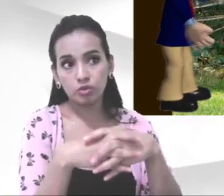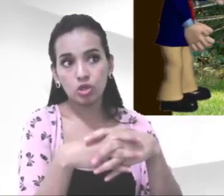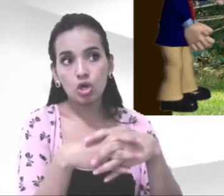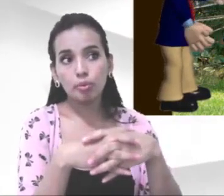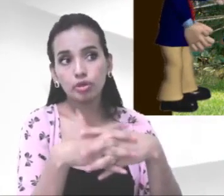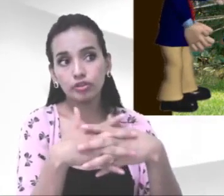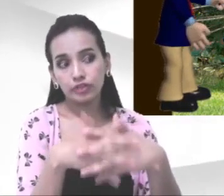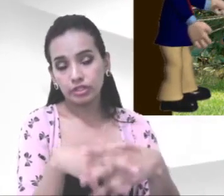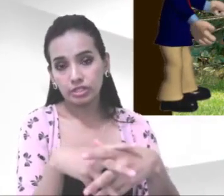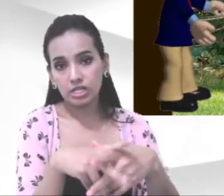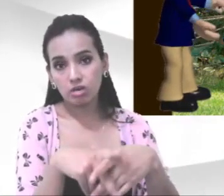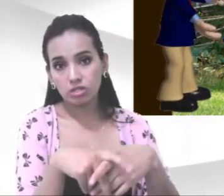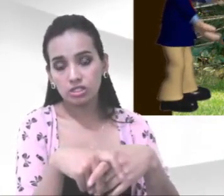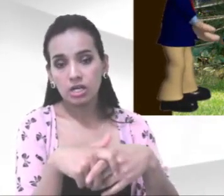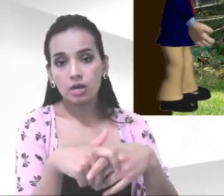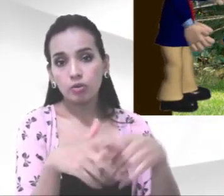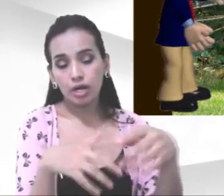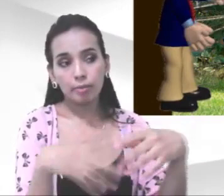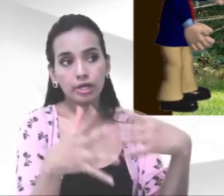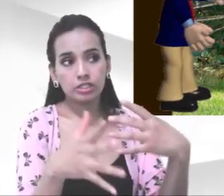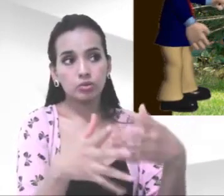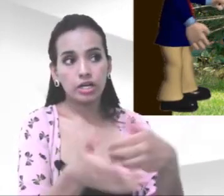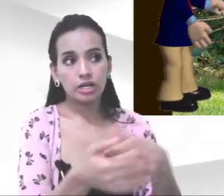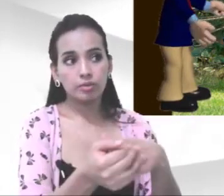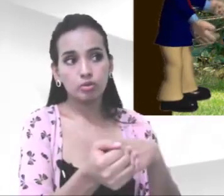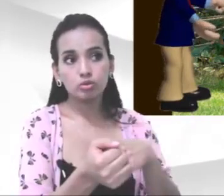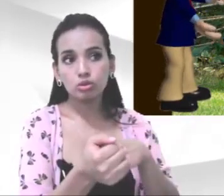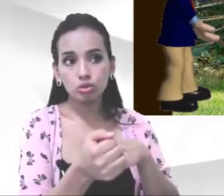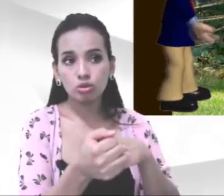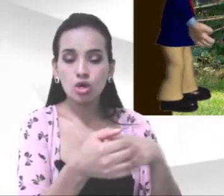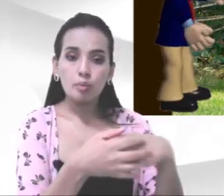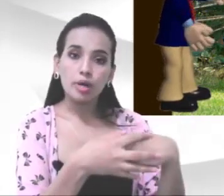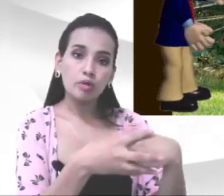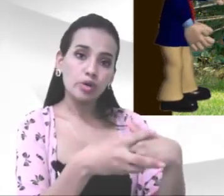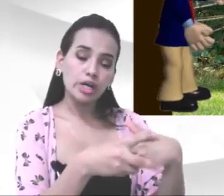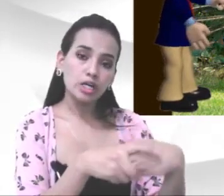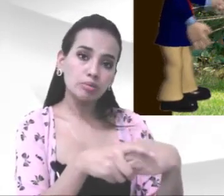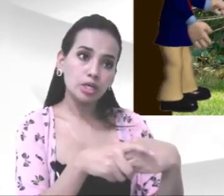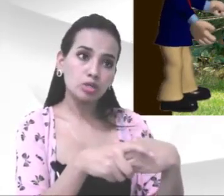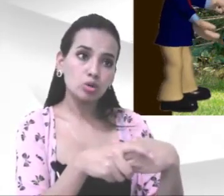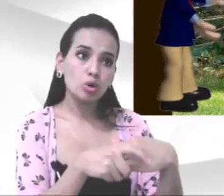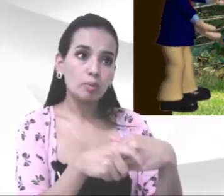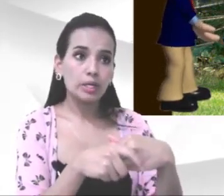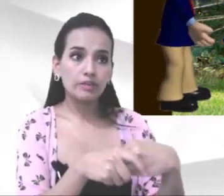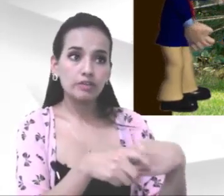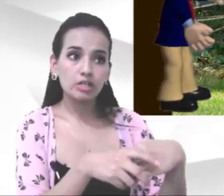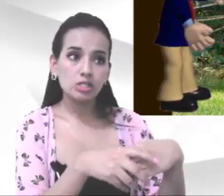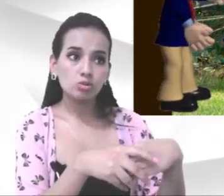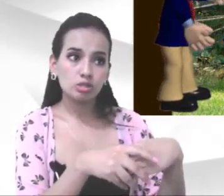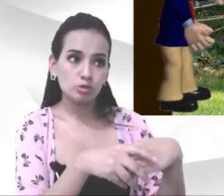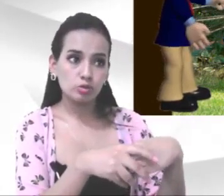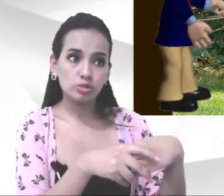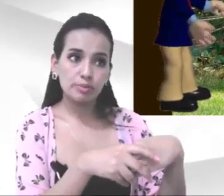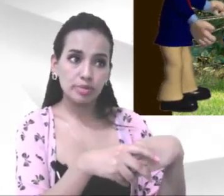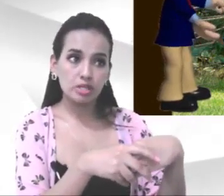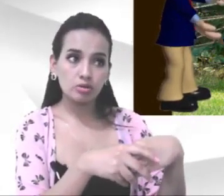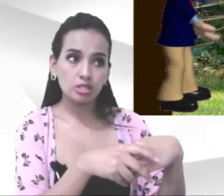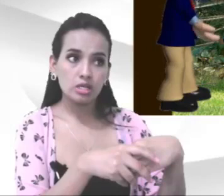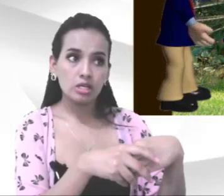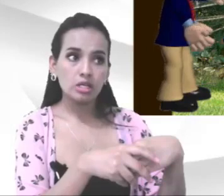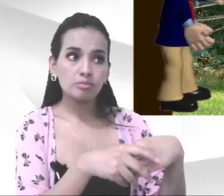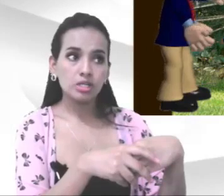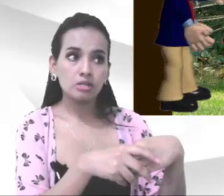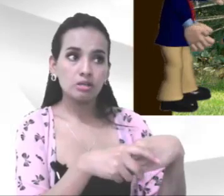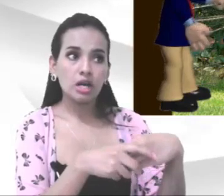organismos por diferentes causas una para asegurar la reproducción para buscar alimento para defenderse de sus depredadores